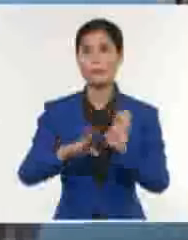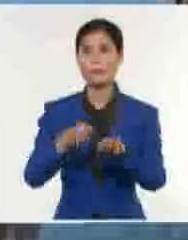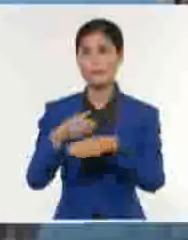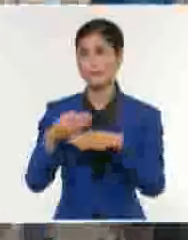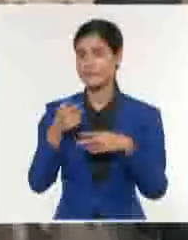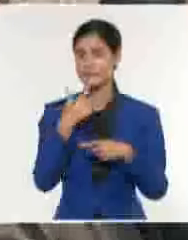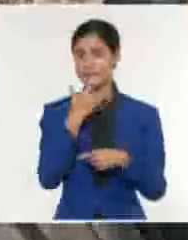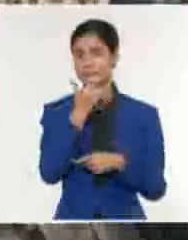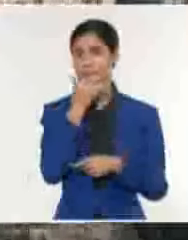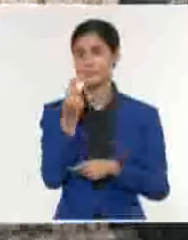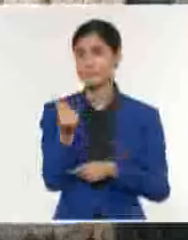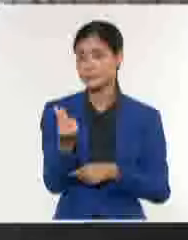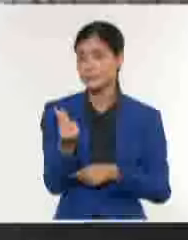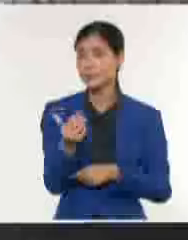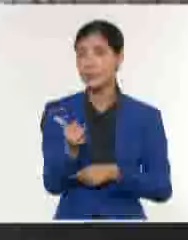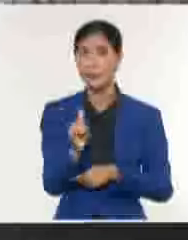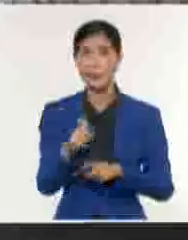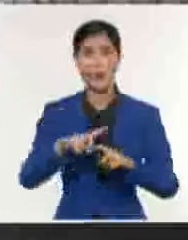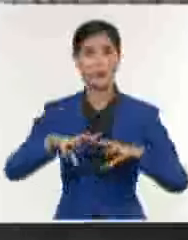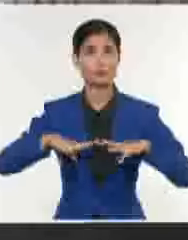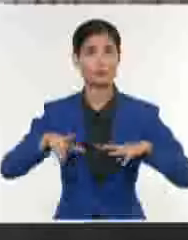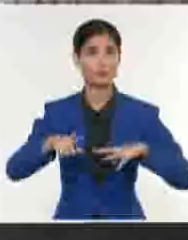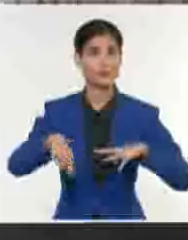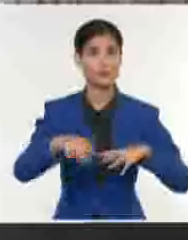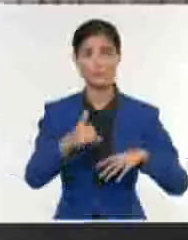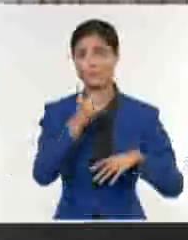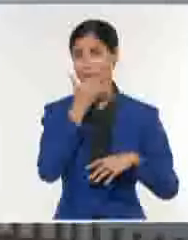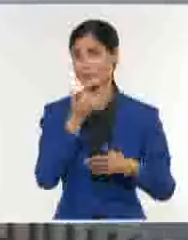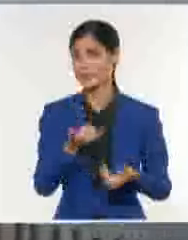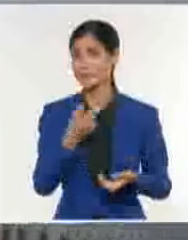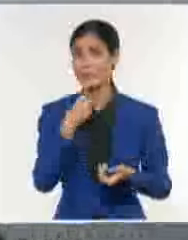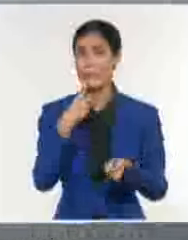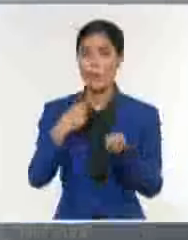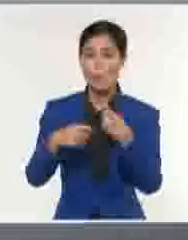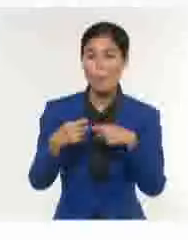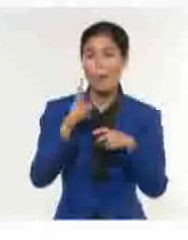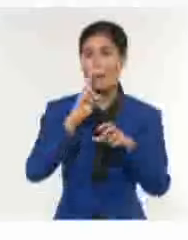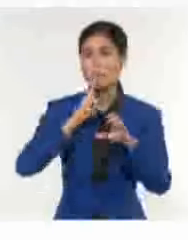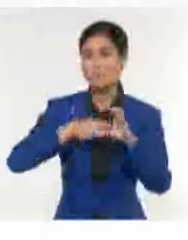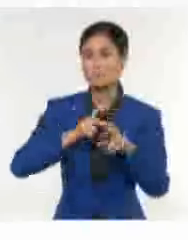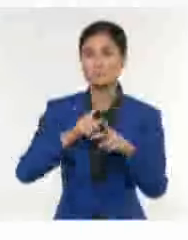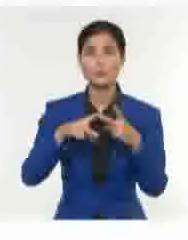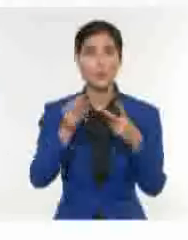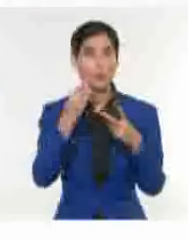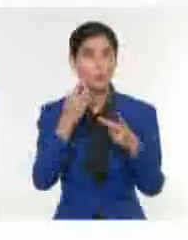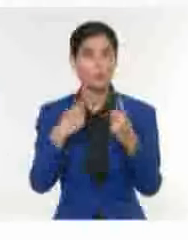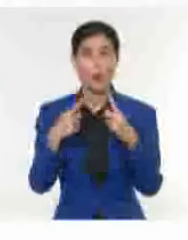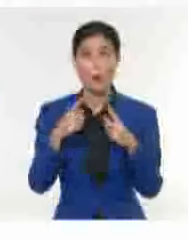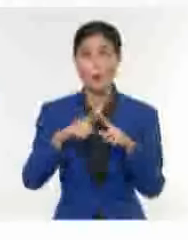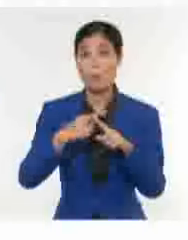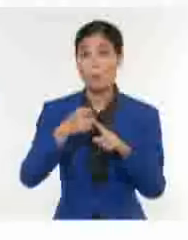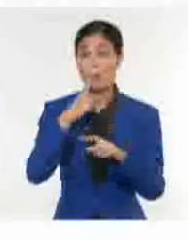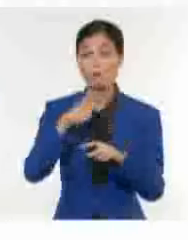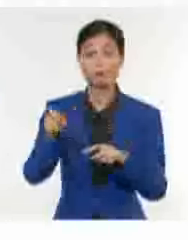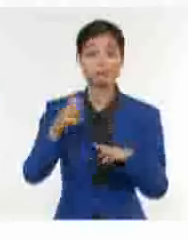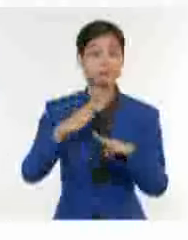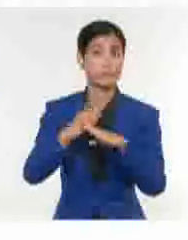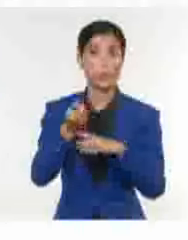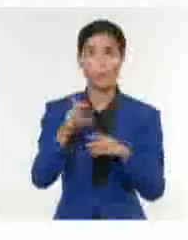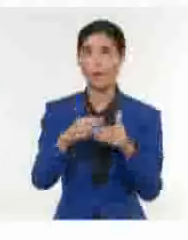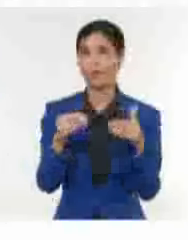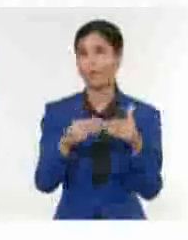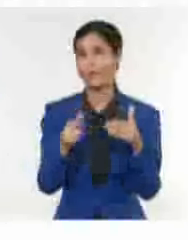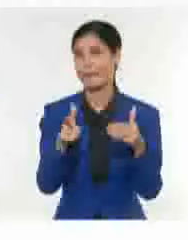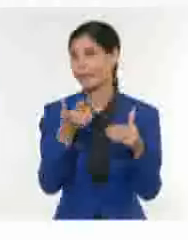económica también afectan al turismo, como los obstáculos para la compra de combustible y alimentos, la prohibición al uso del dólar, la persecución